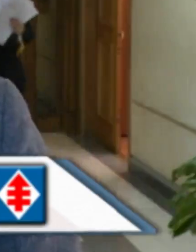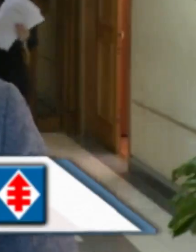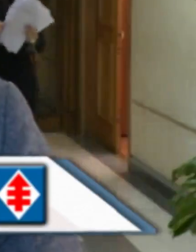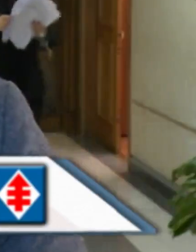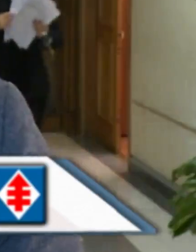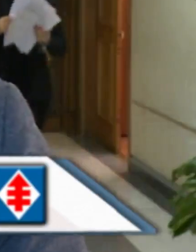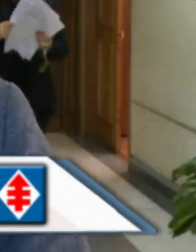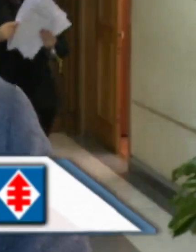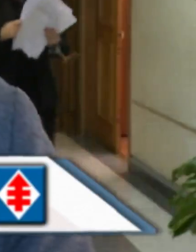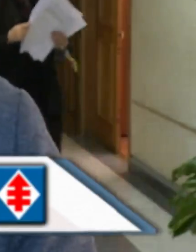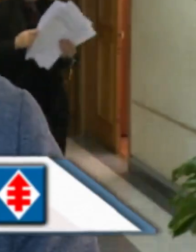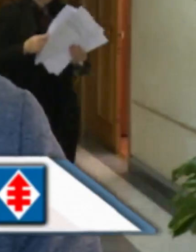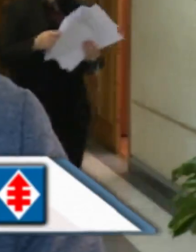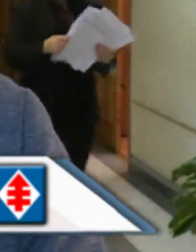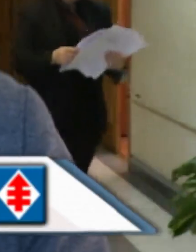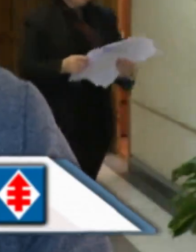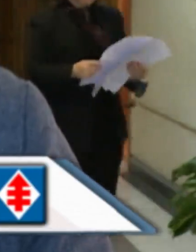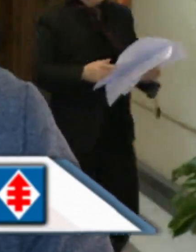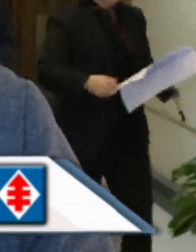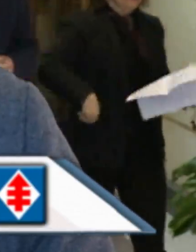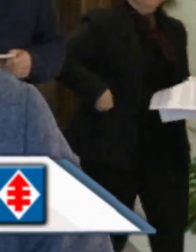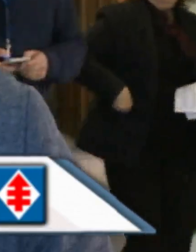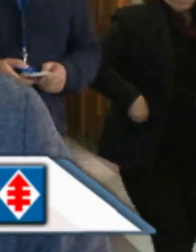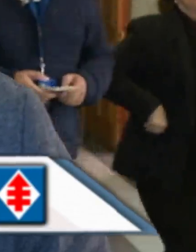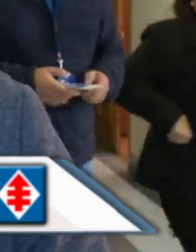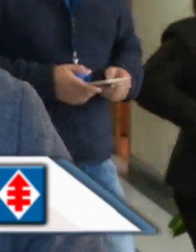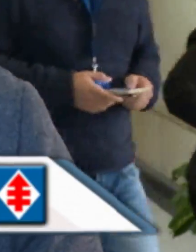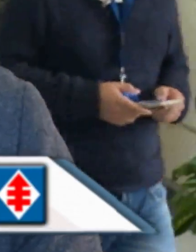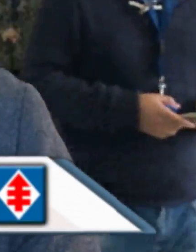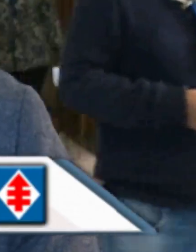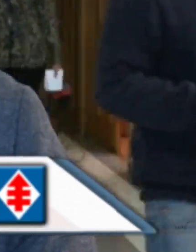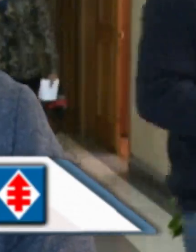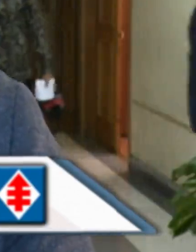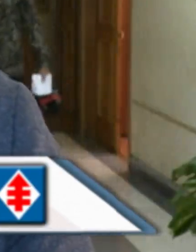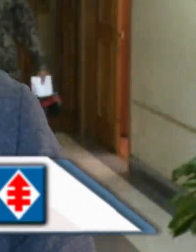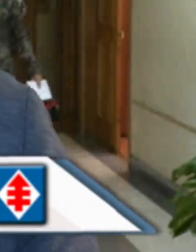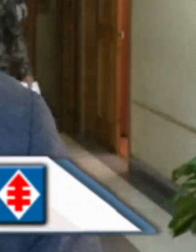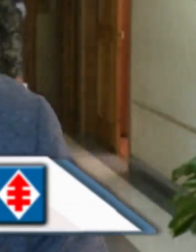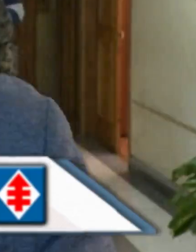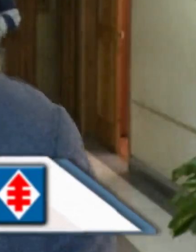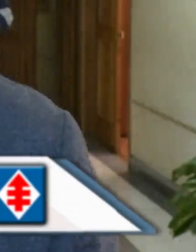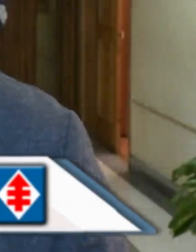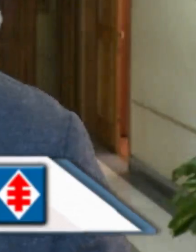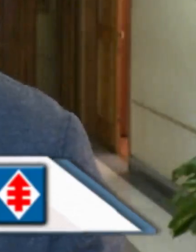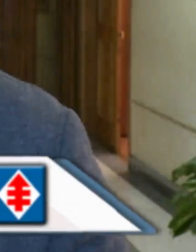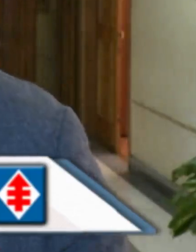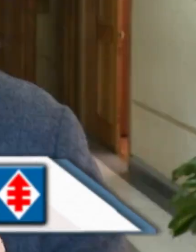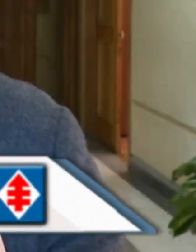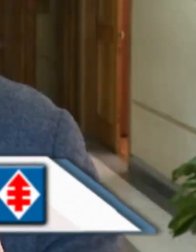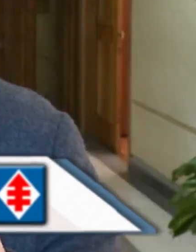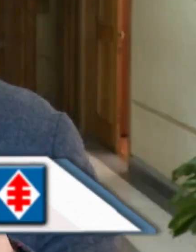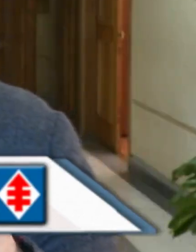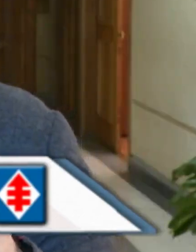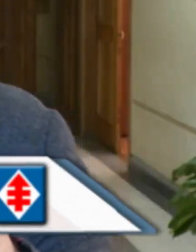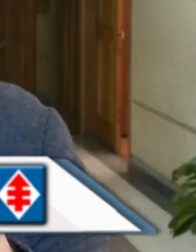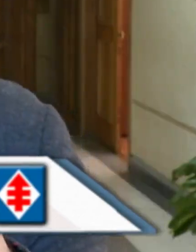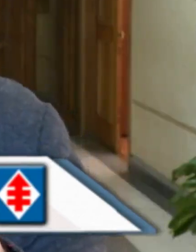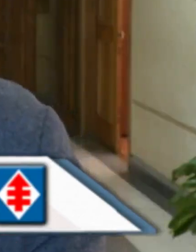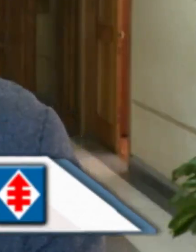y cuestiones que a me parece que van en la línea correcta sin perjuicio a la necesidad de